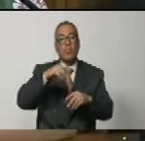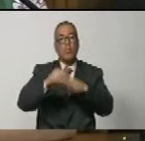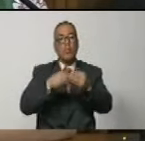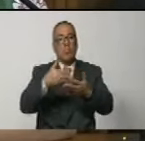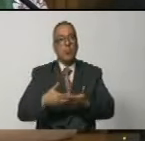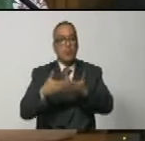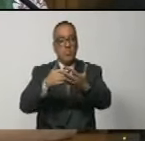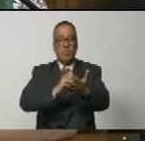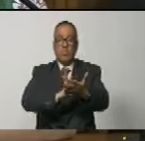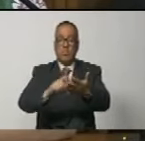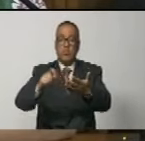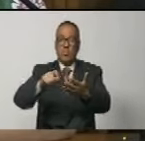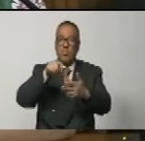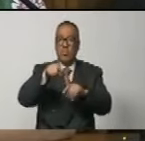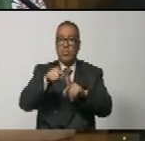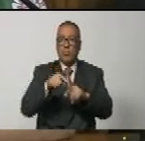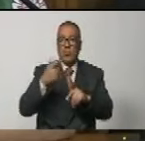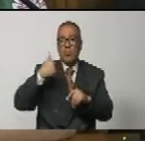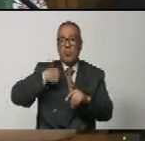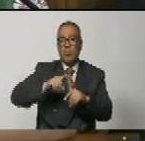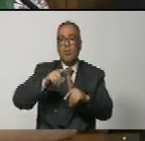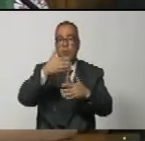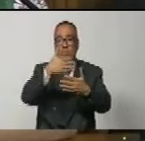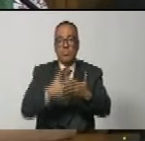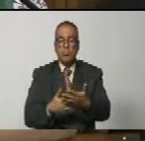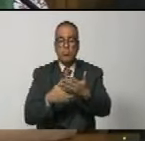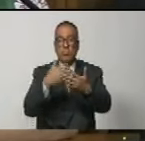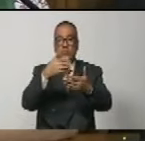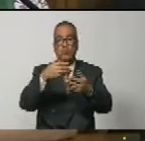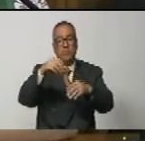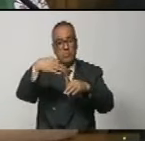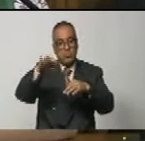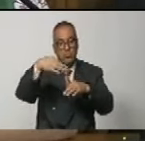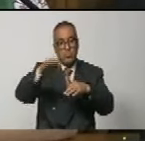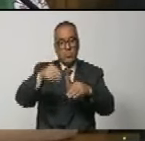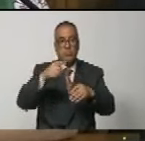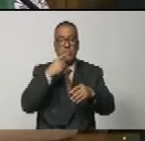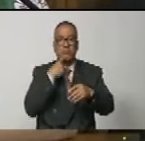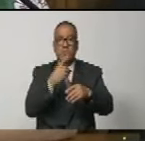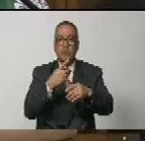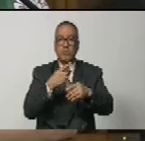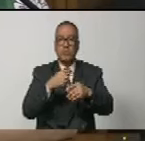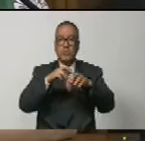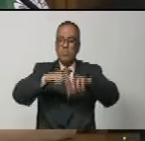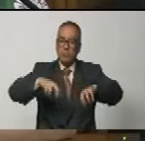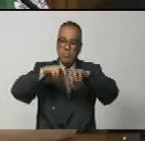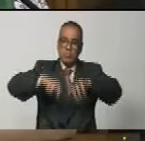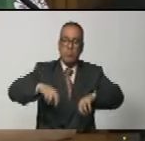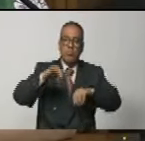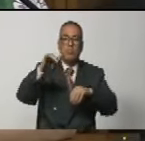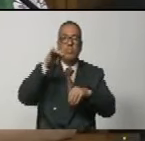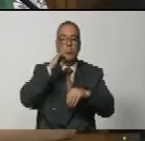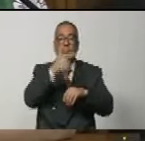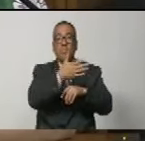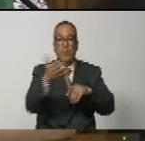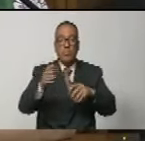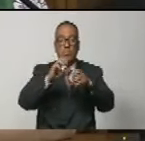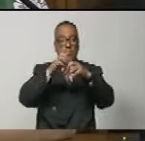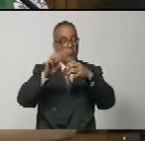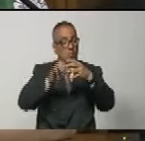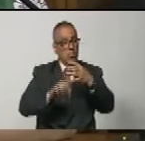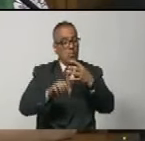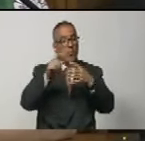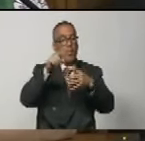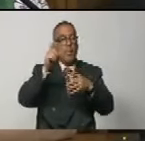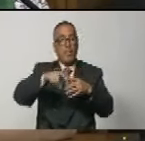sustanciará el expediente, el cual deberá contener los actos, documentos, declaraciones, experticias, informes y demás elementos de